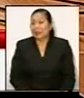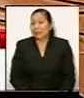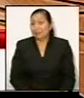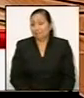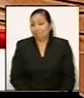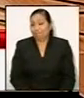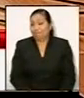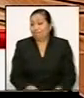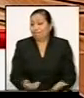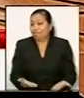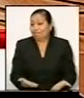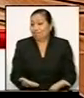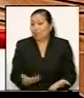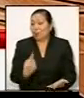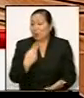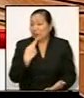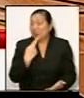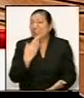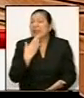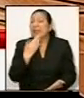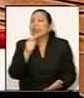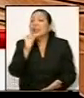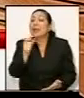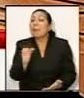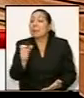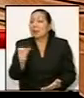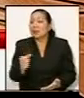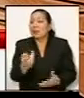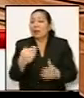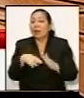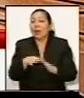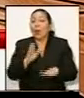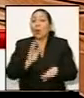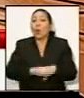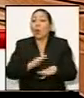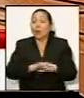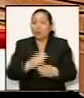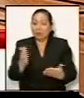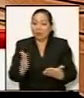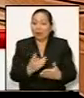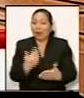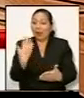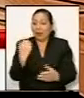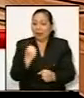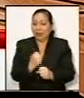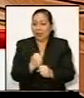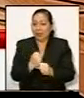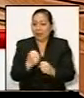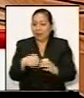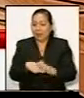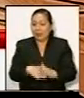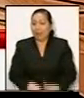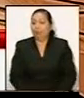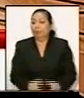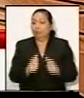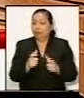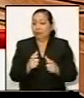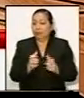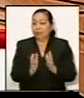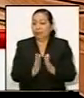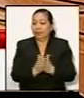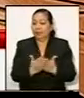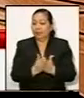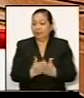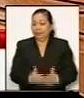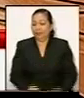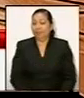entonces para que responde a quiénes son las personas responsables que en su momento estaban a cargo de la supervisión y el control de la calidad de los